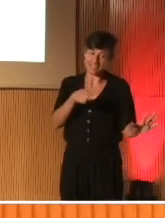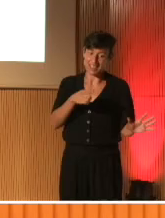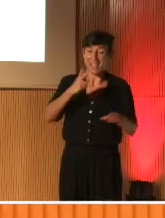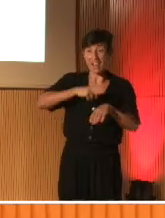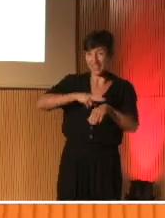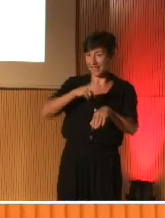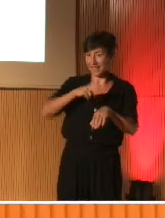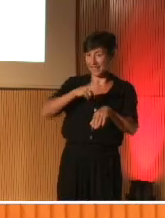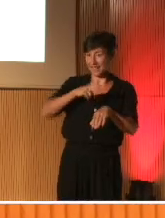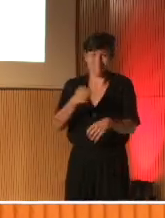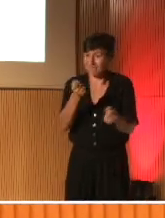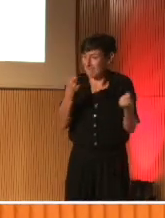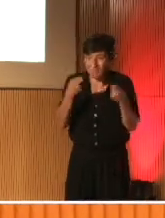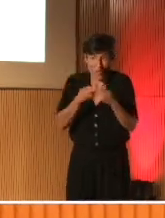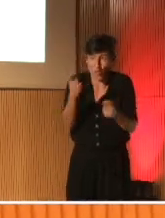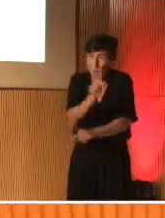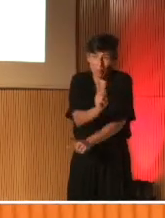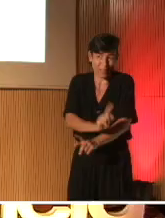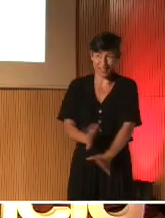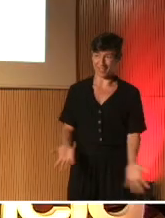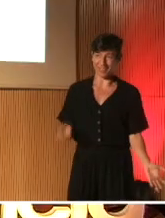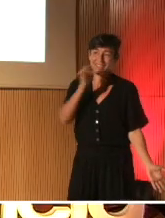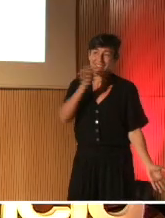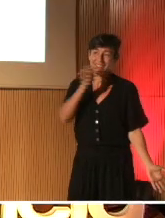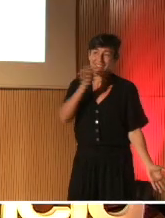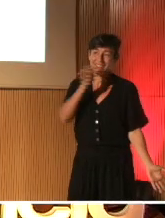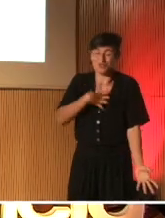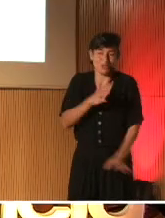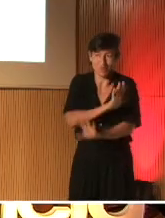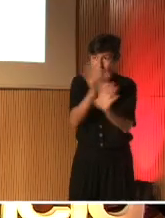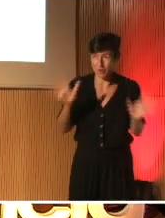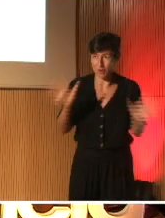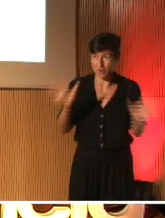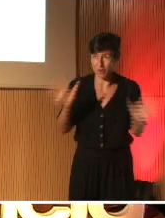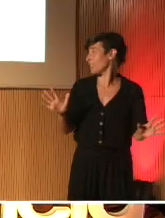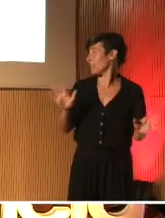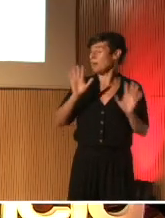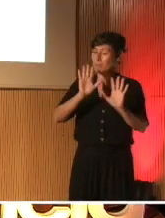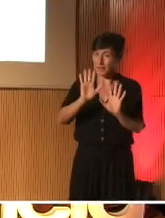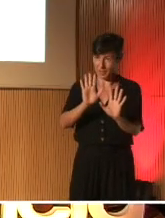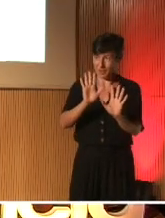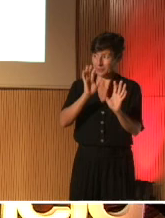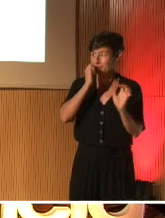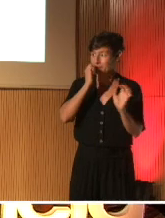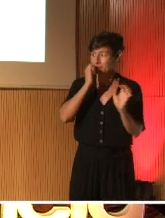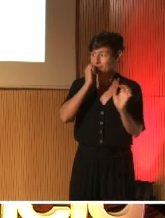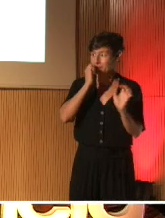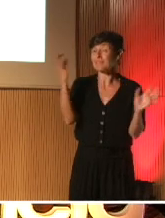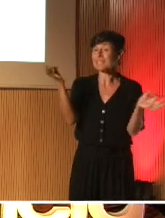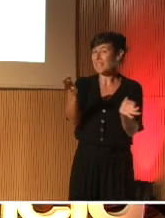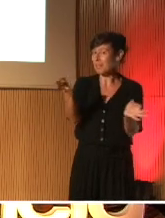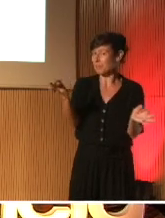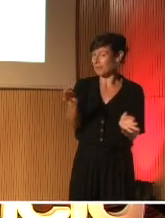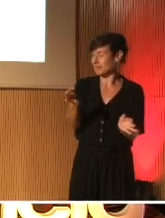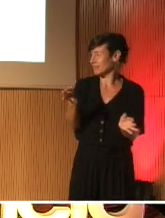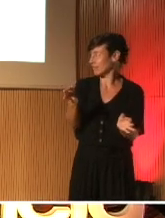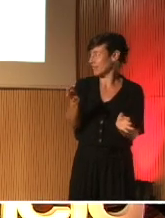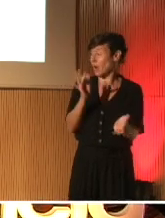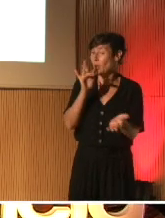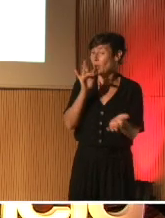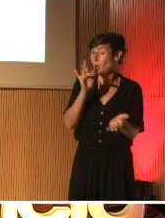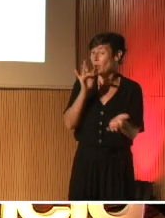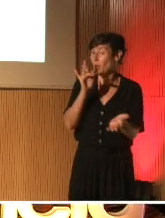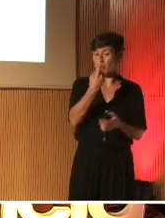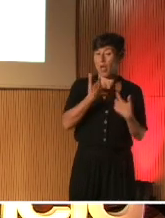hecho una birria en el que en alguna canción pero ya está es el quid de la cuestión qué pasa cuando uno cede y